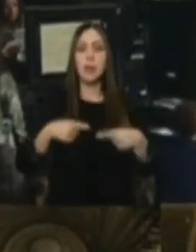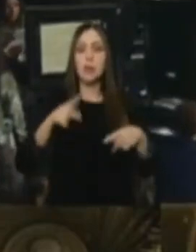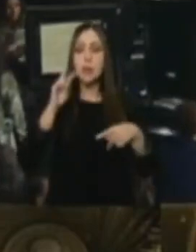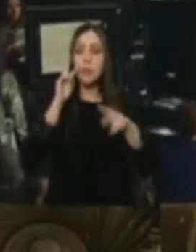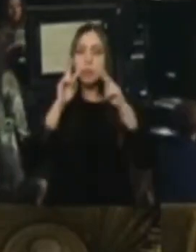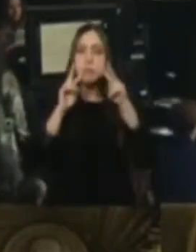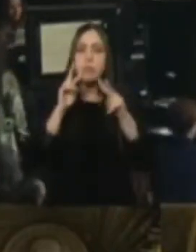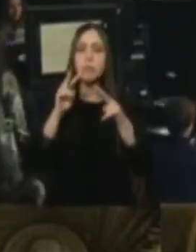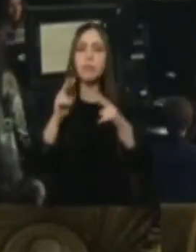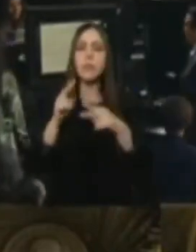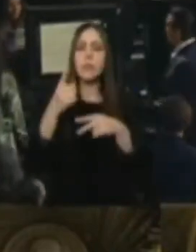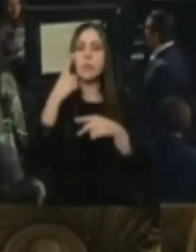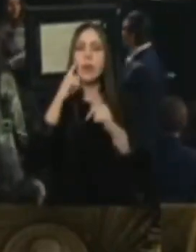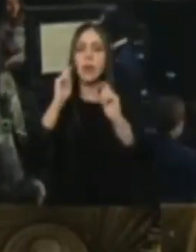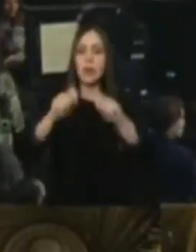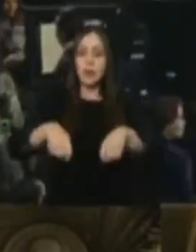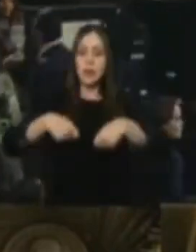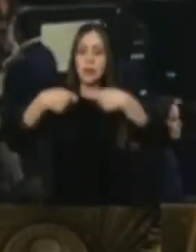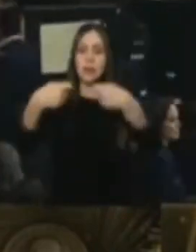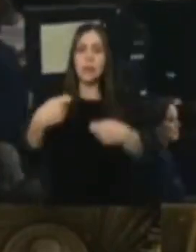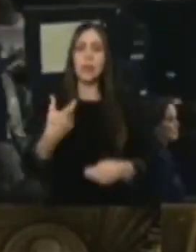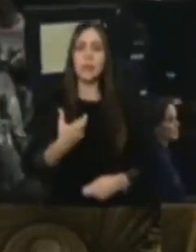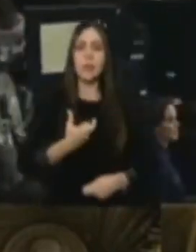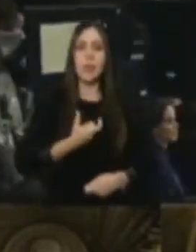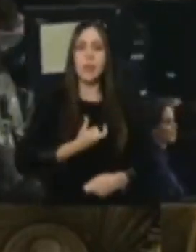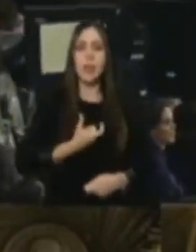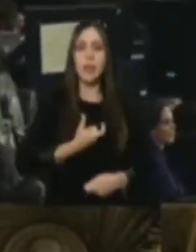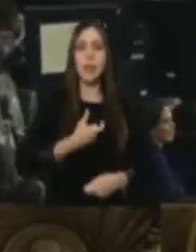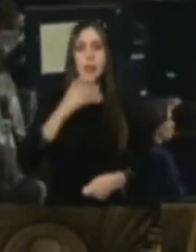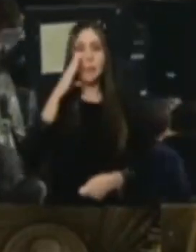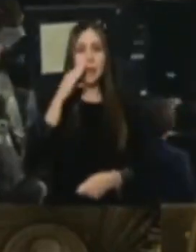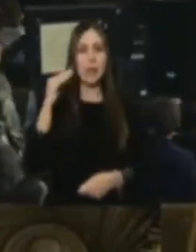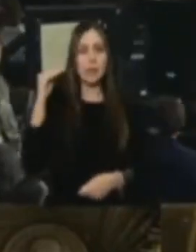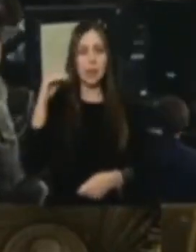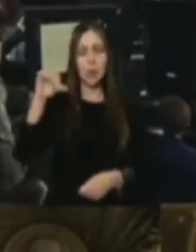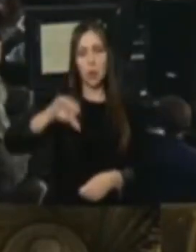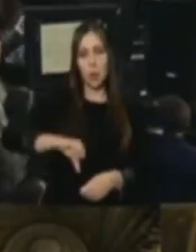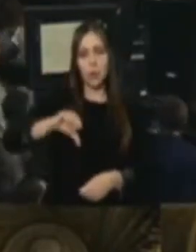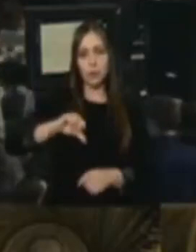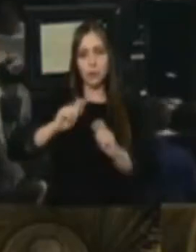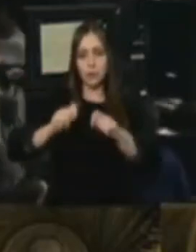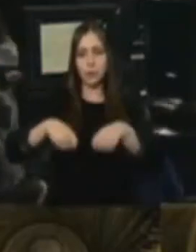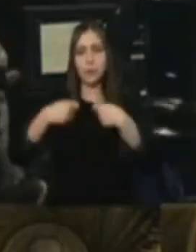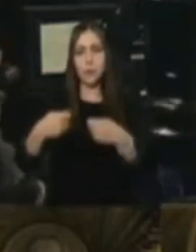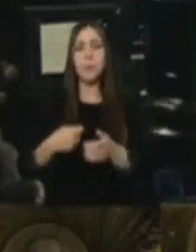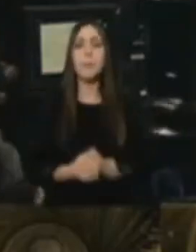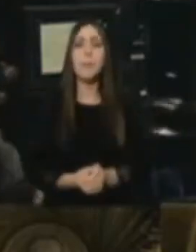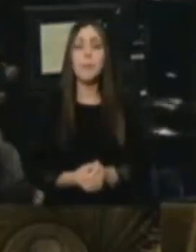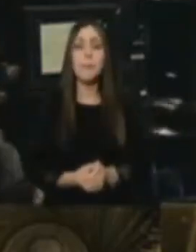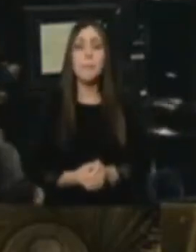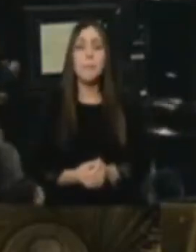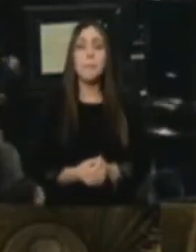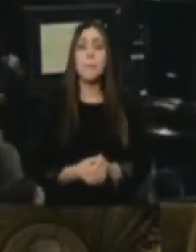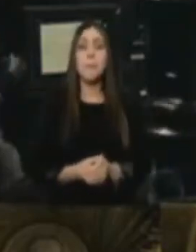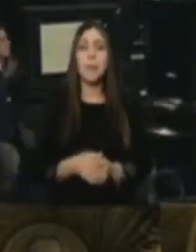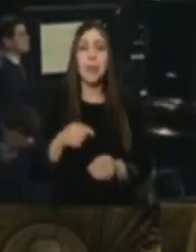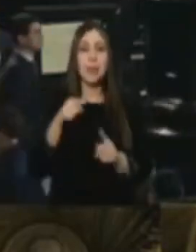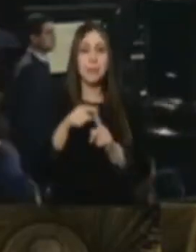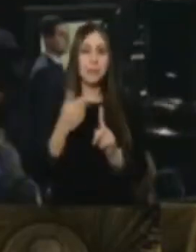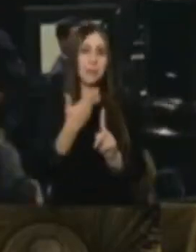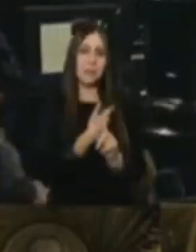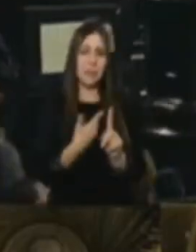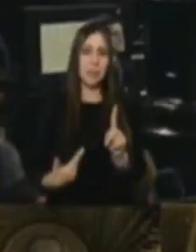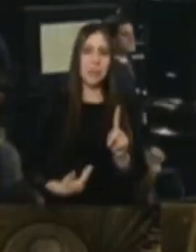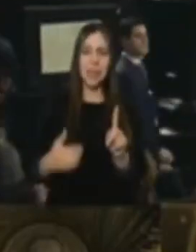de la Medalla de Honor Belisario Domínguez el día de hoy. En representación del titular del Poder Ejecutivo Federal, licenciado Andrés